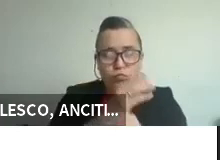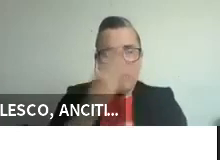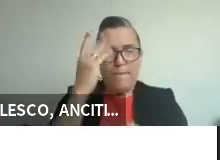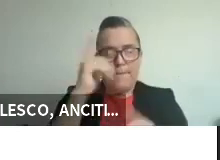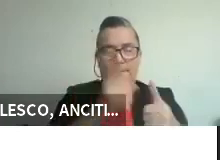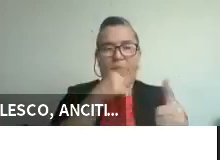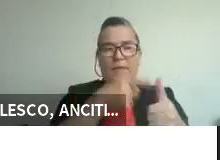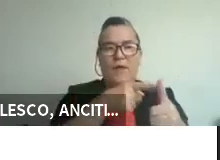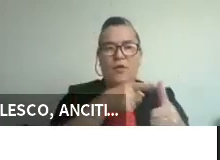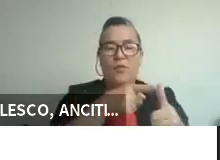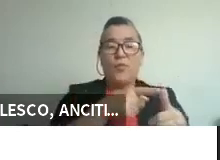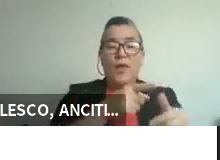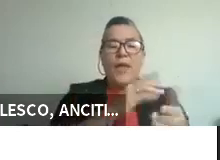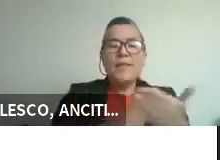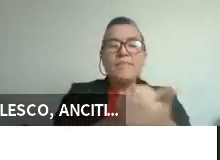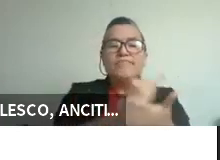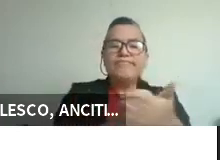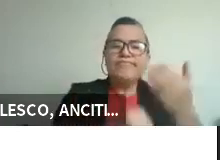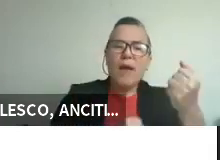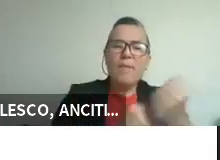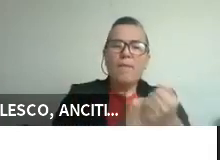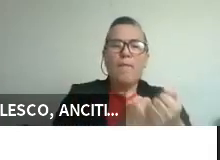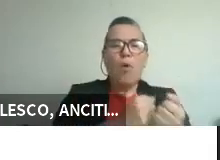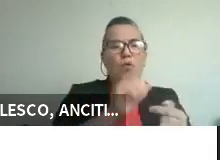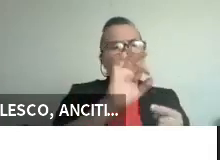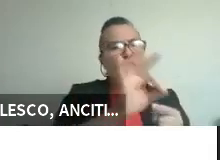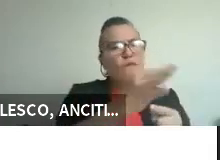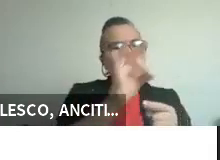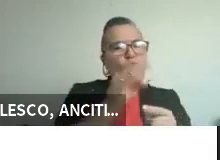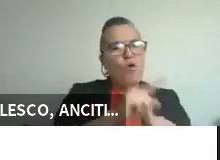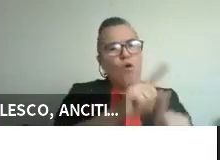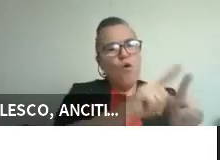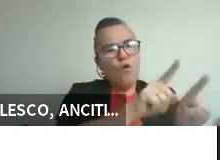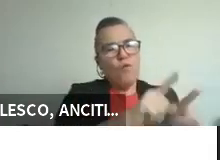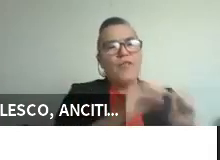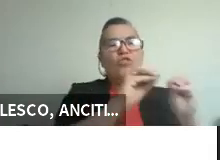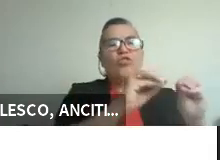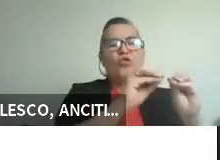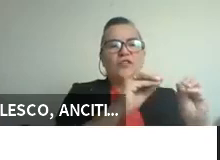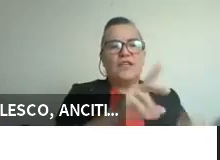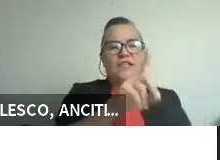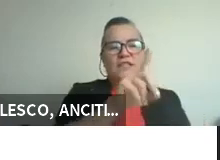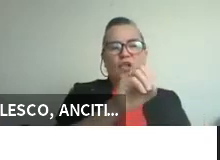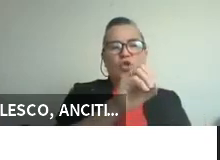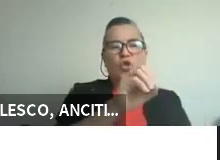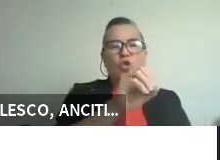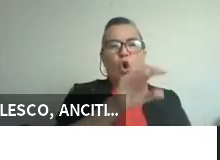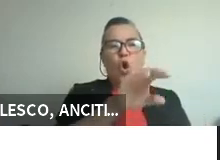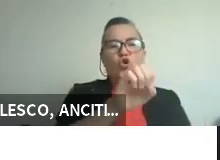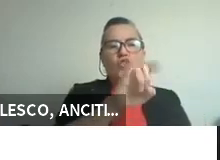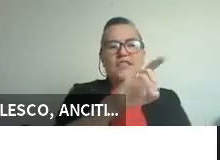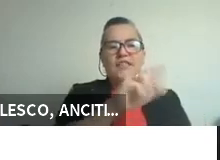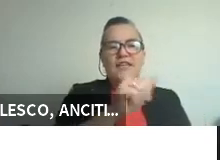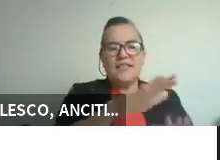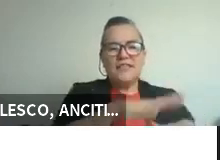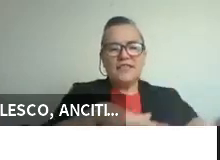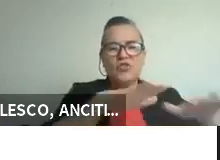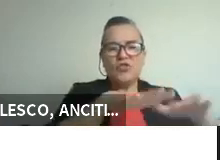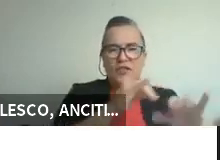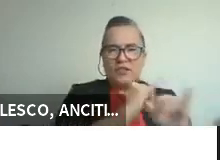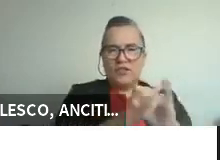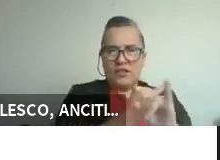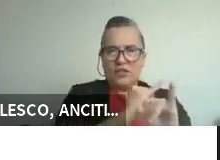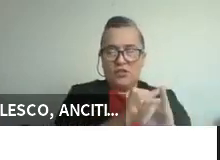investigación apoya de muchas maneras la docencia es decir una ausencia que se efectúa en el contexto de una institución